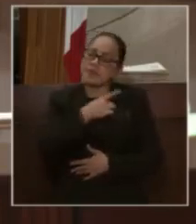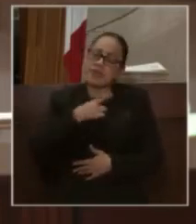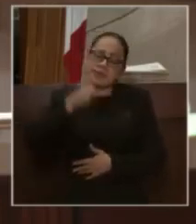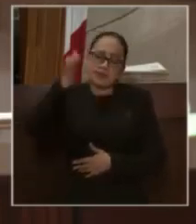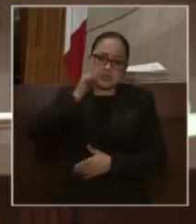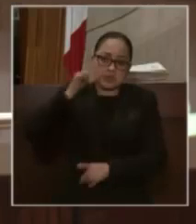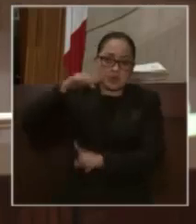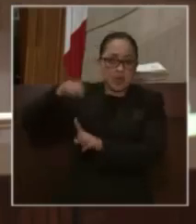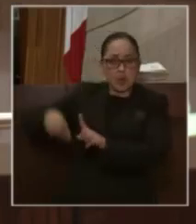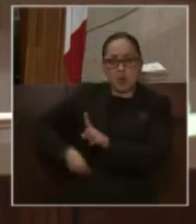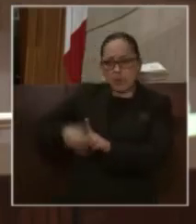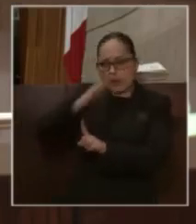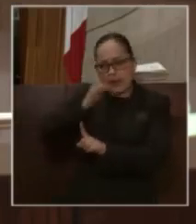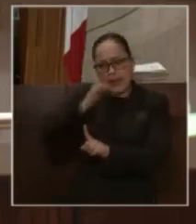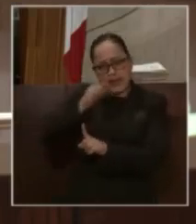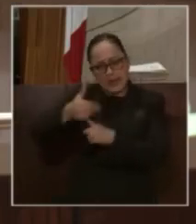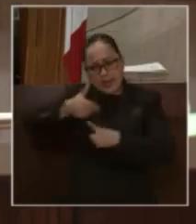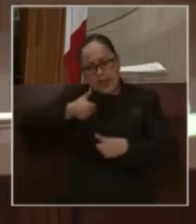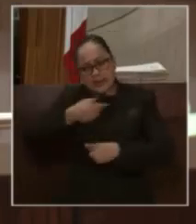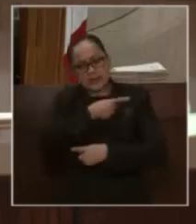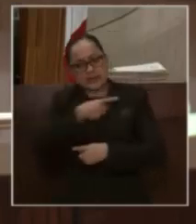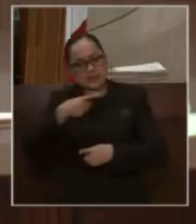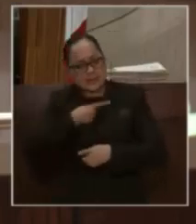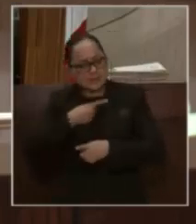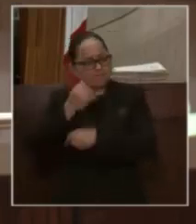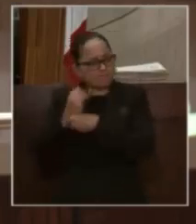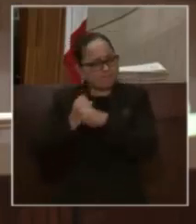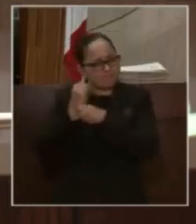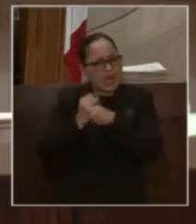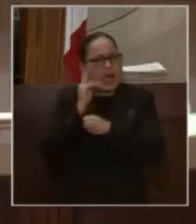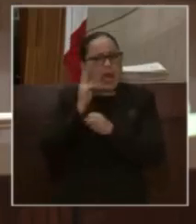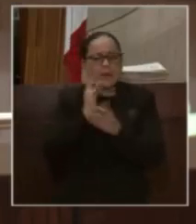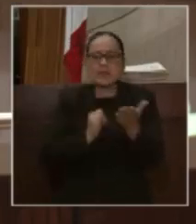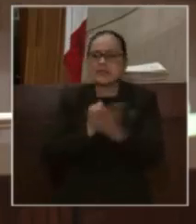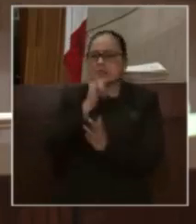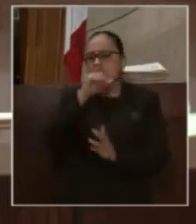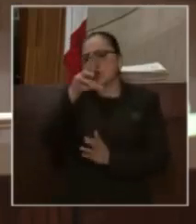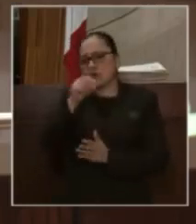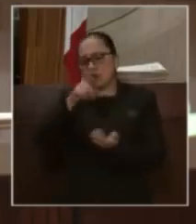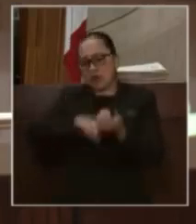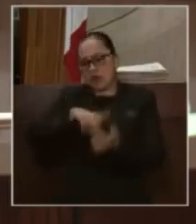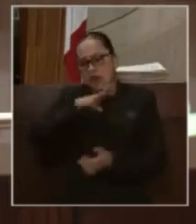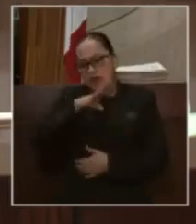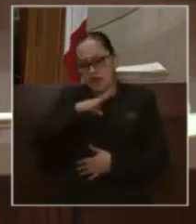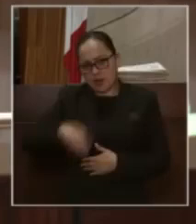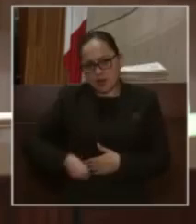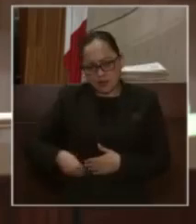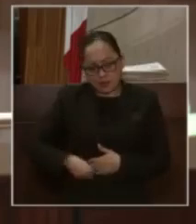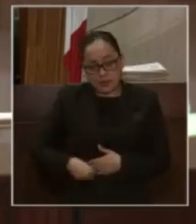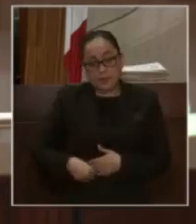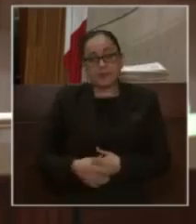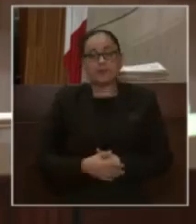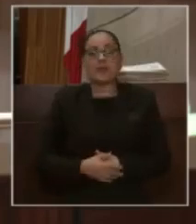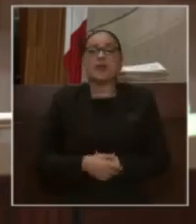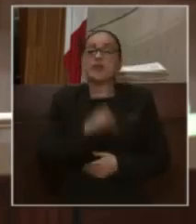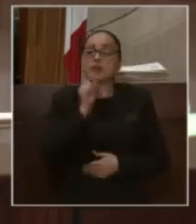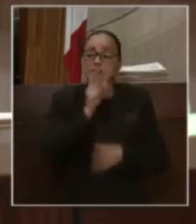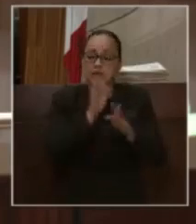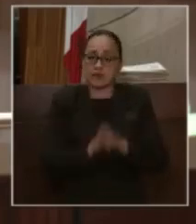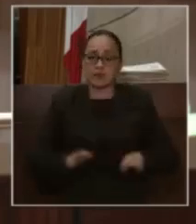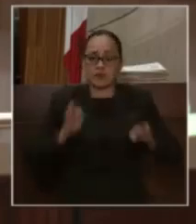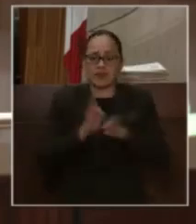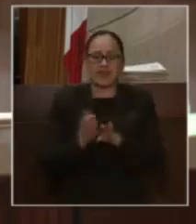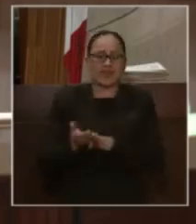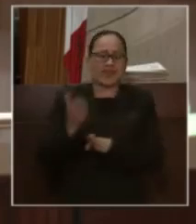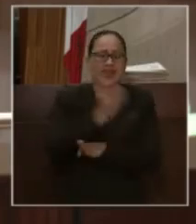presunción de inocencia. Por último, no quiero dejar de señalar precisamente lo que ya decía el magistrado